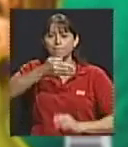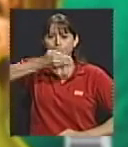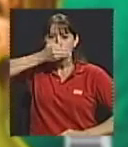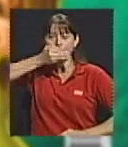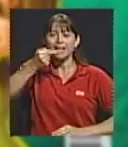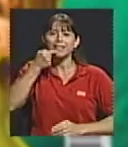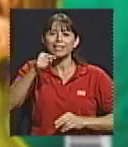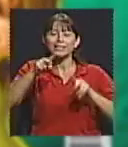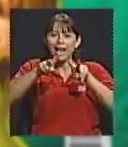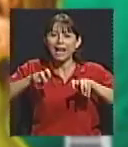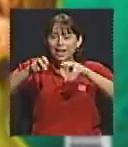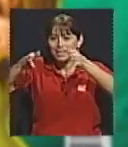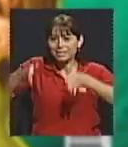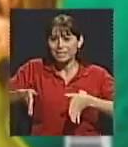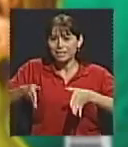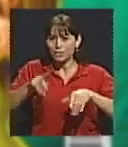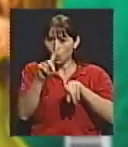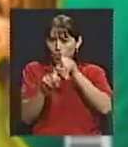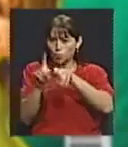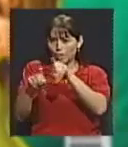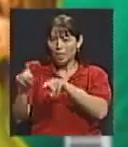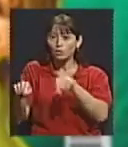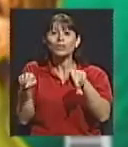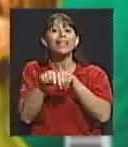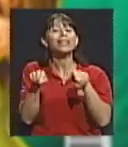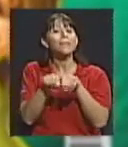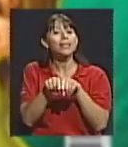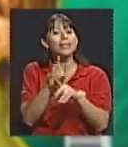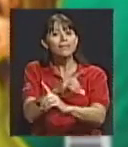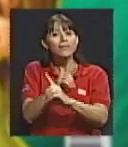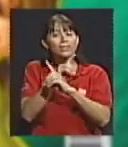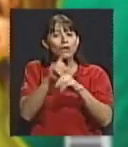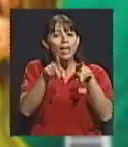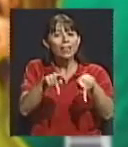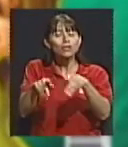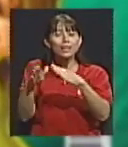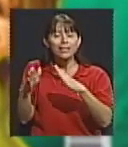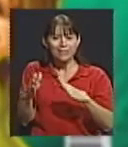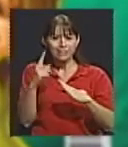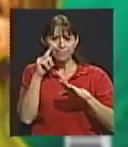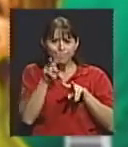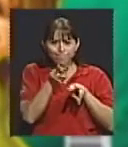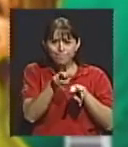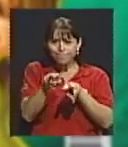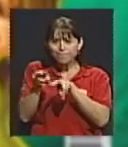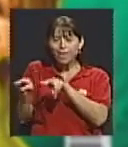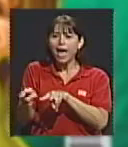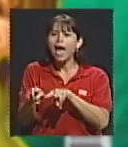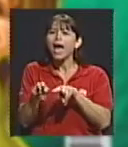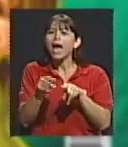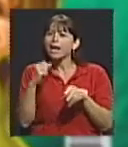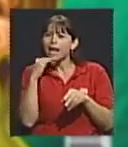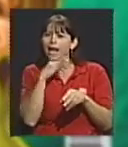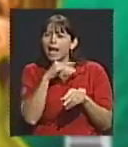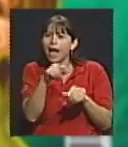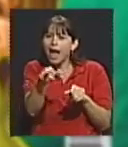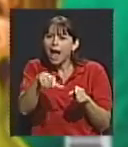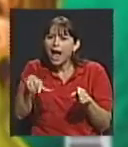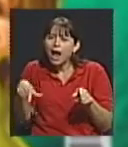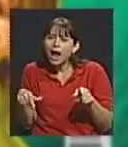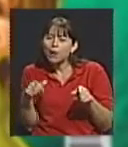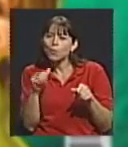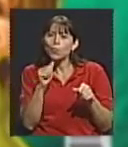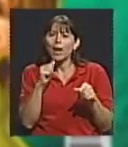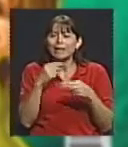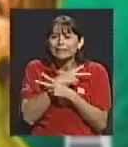Universidad y también la defensoría de los habitantes indaga contaminación de agua con Arsénico en bagaces cañas